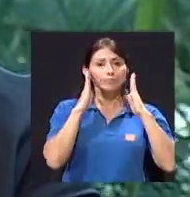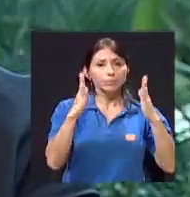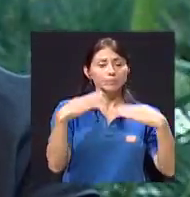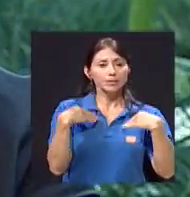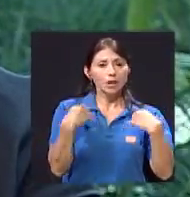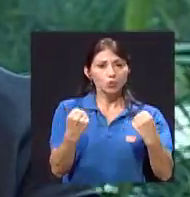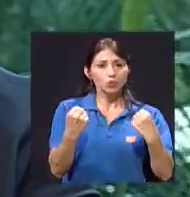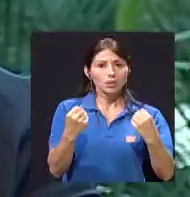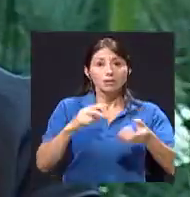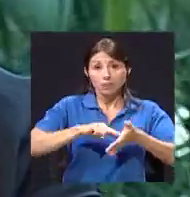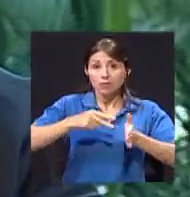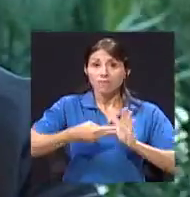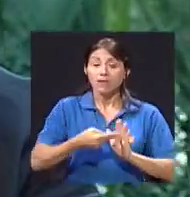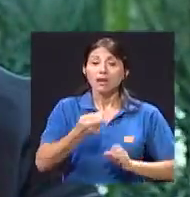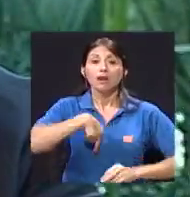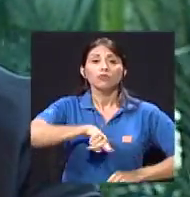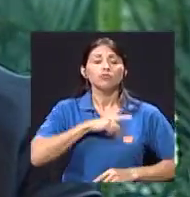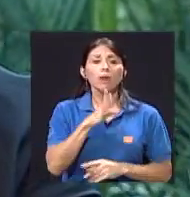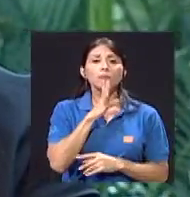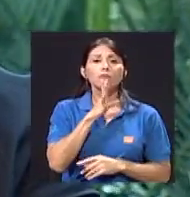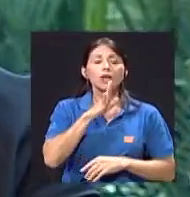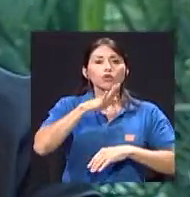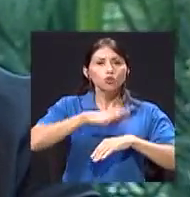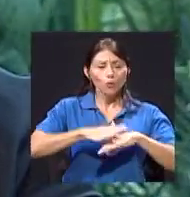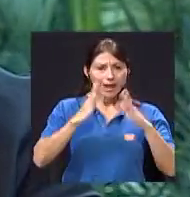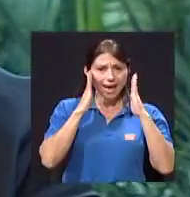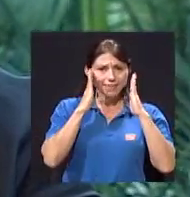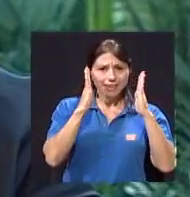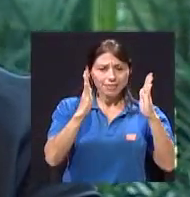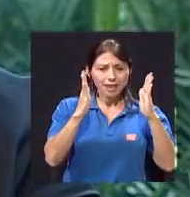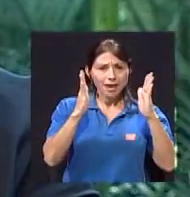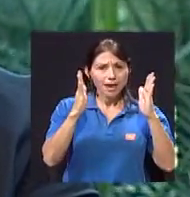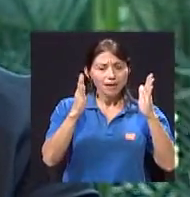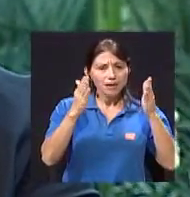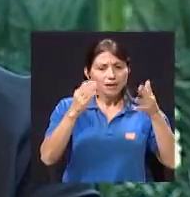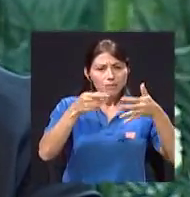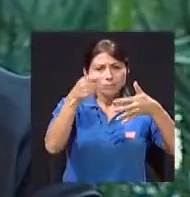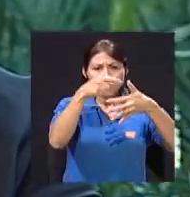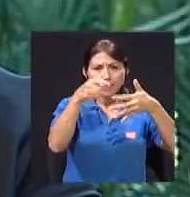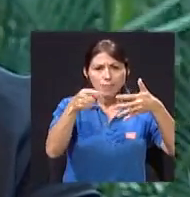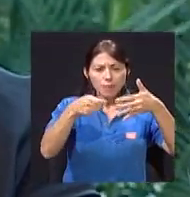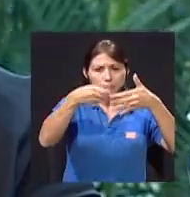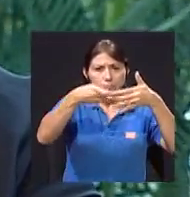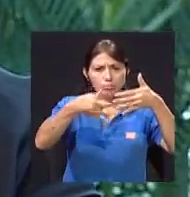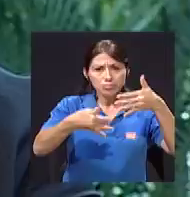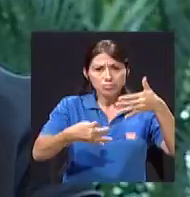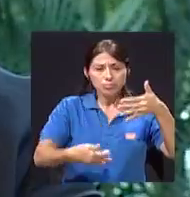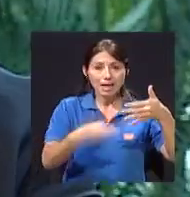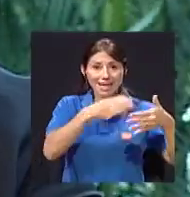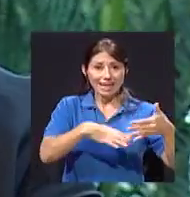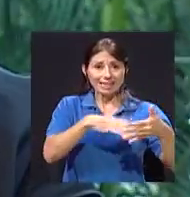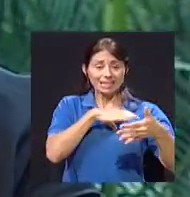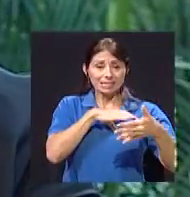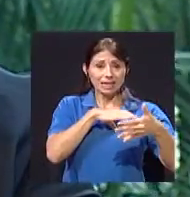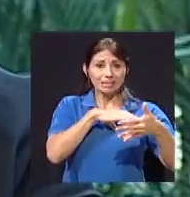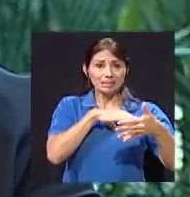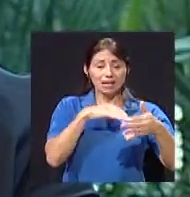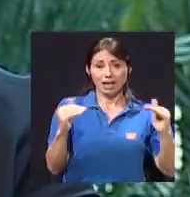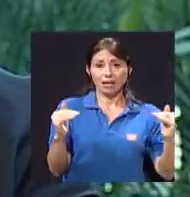de atender o enfocarse en múltiples factores que actúan a nivel ambiental y a nivel social, que están